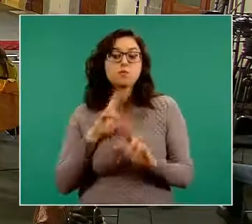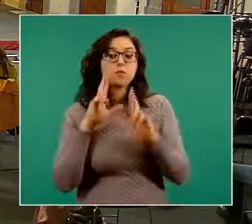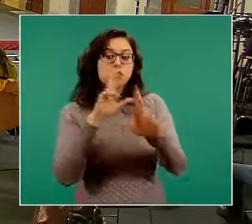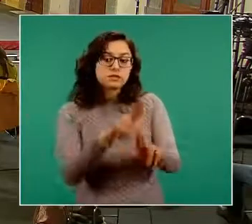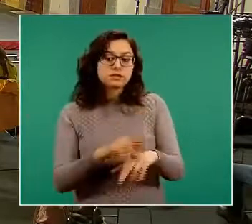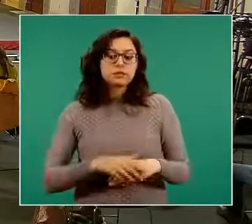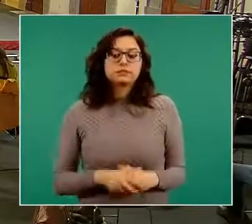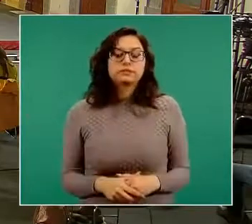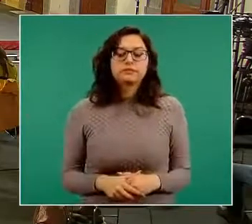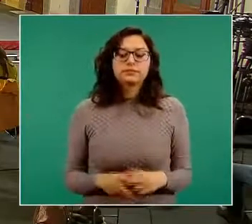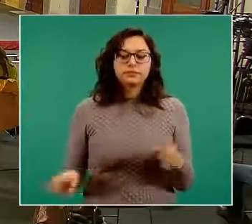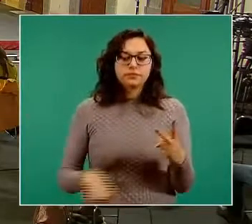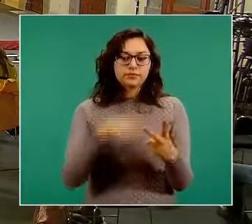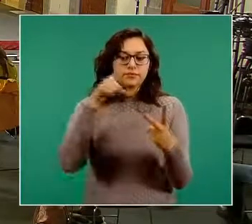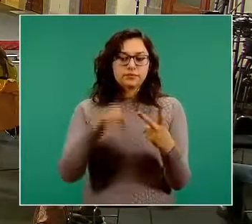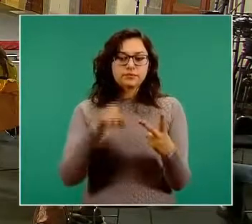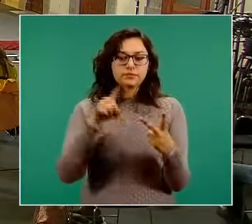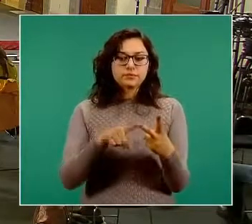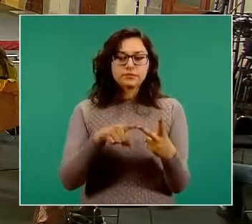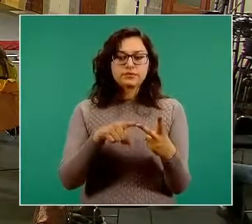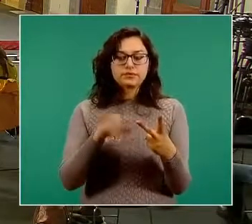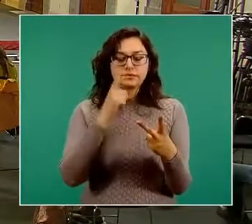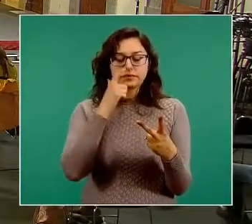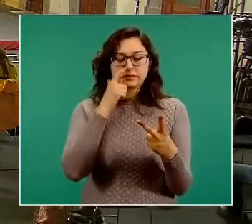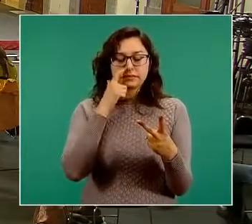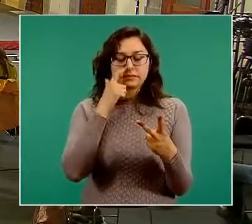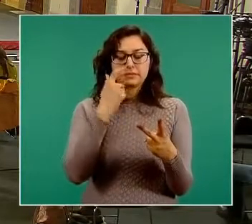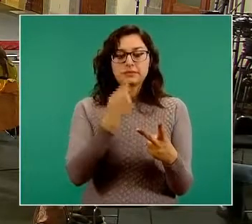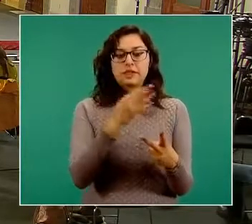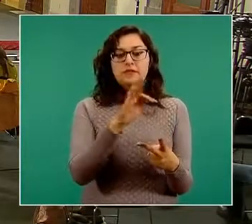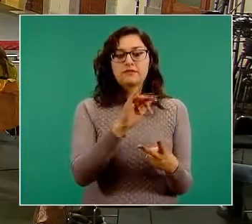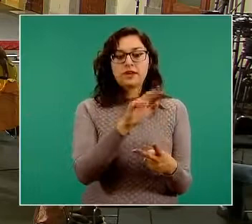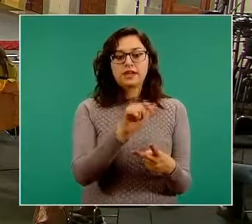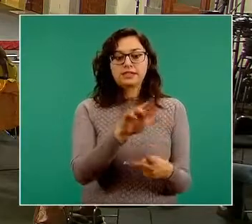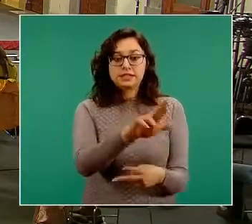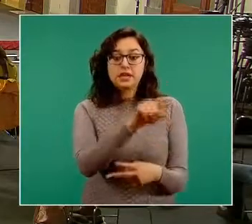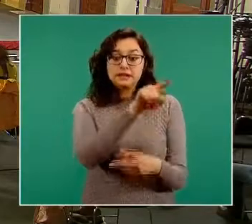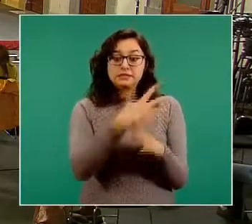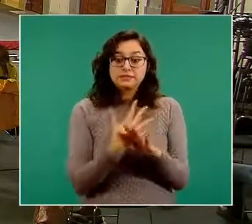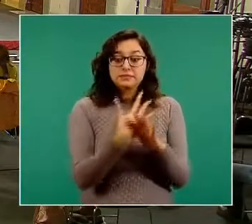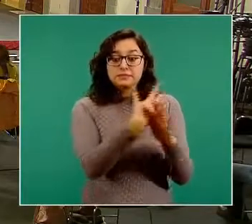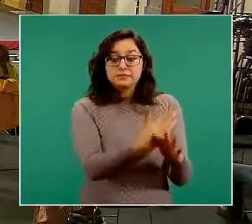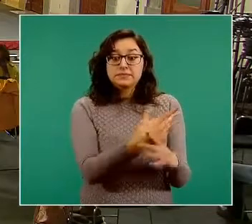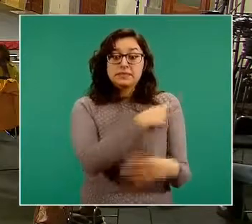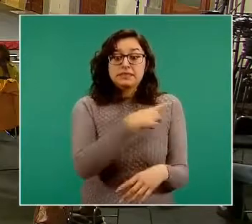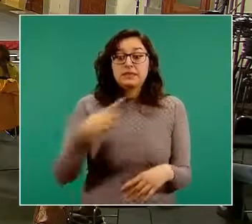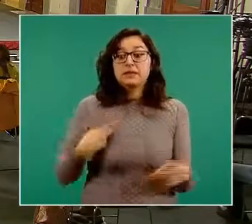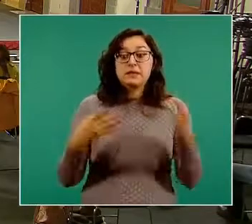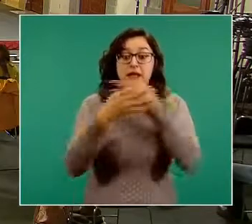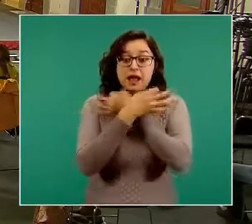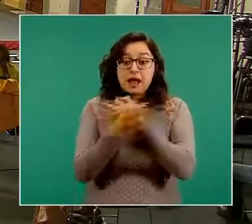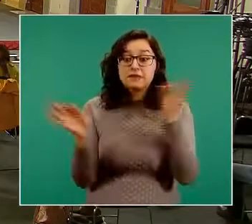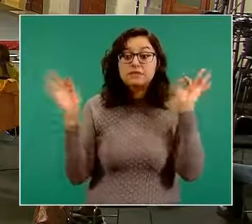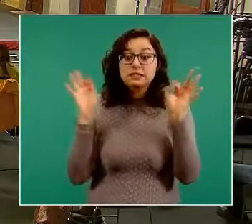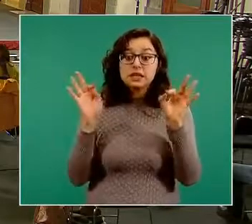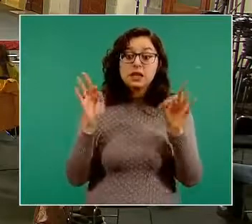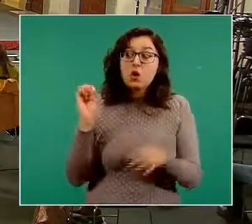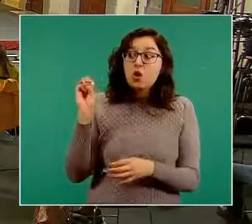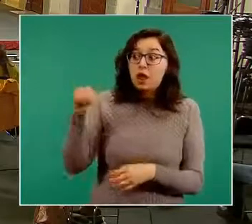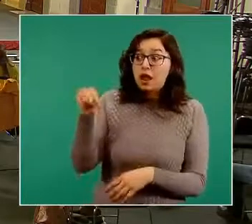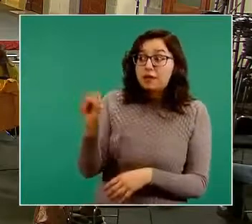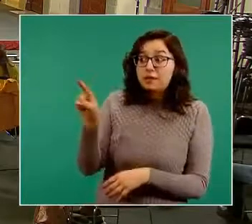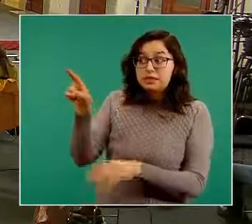vacunación. Lo segundo es, por su parte, Pfizer tendrá que hacer un pronunciamiento respecto a lo que la propia